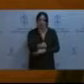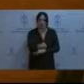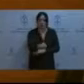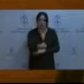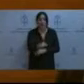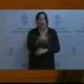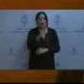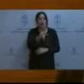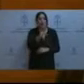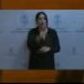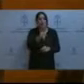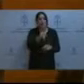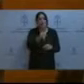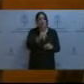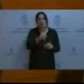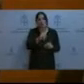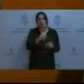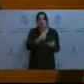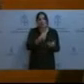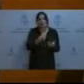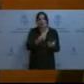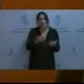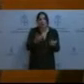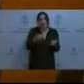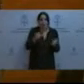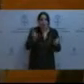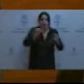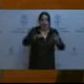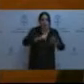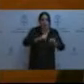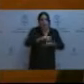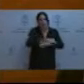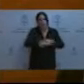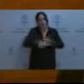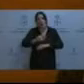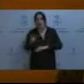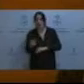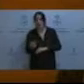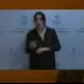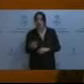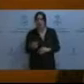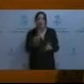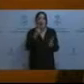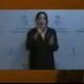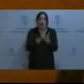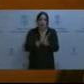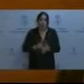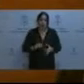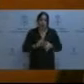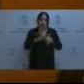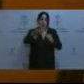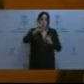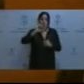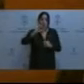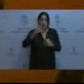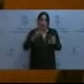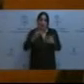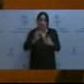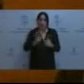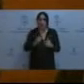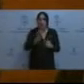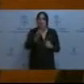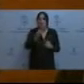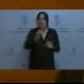la dirección contraria a lo acordado. No solo no agiliza los pagos vinculados a la PAC, sino que amenaza con recortes